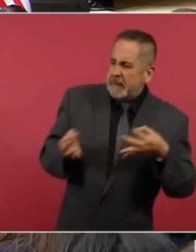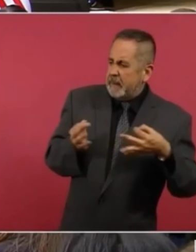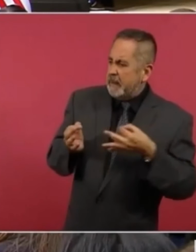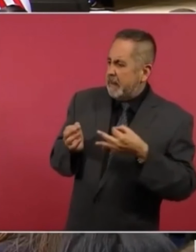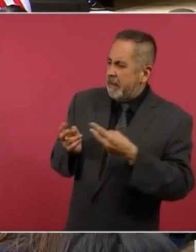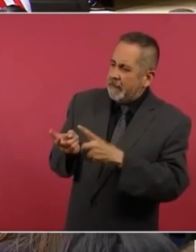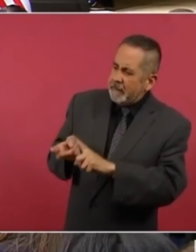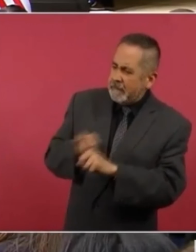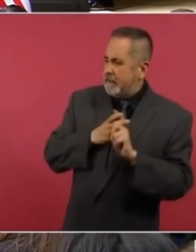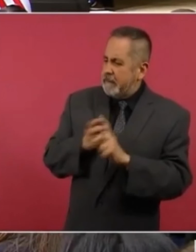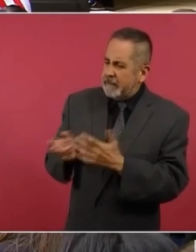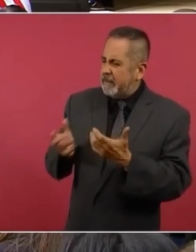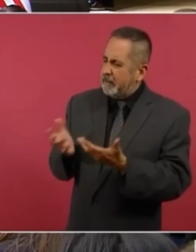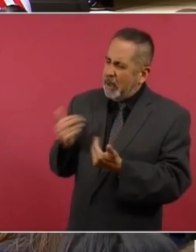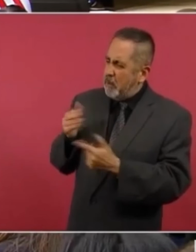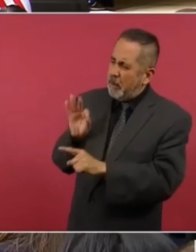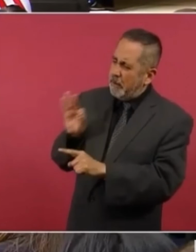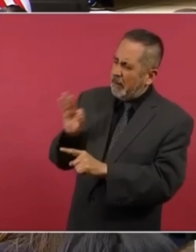traficantes de personas,